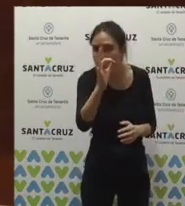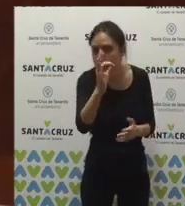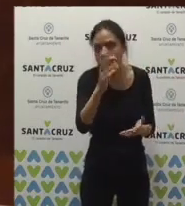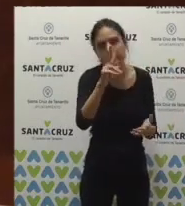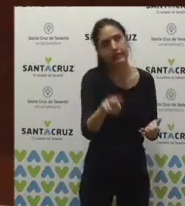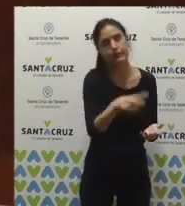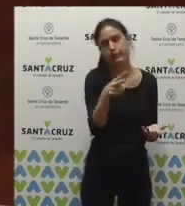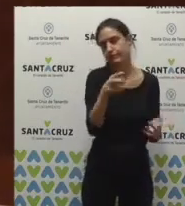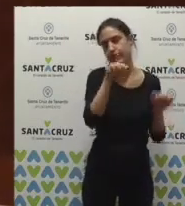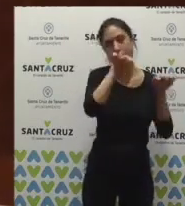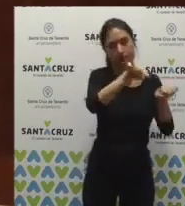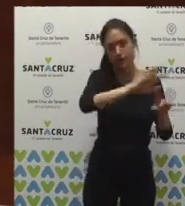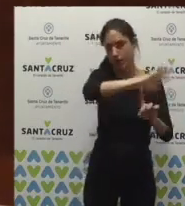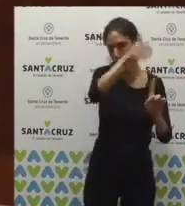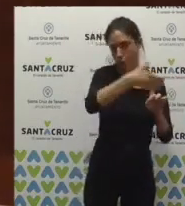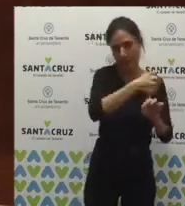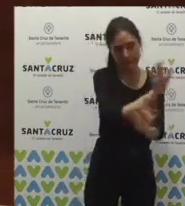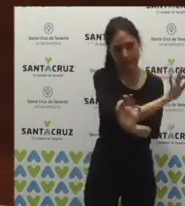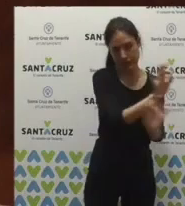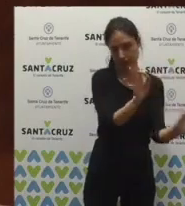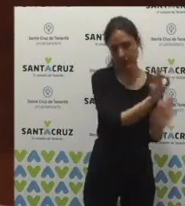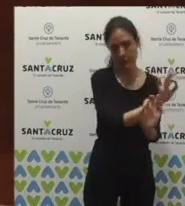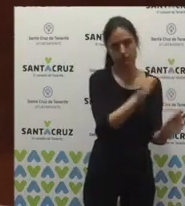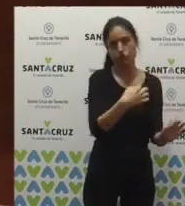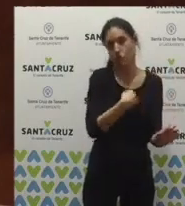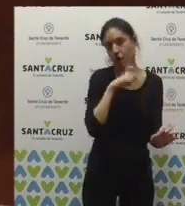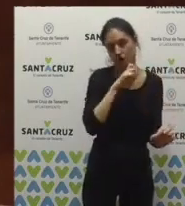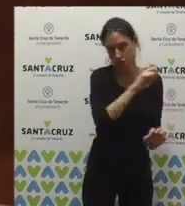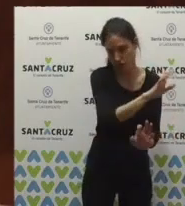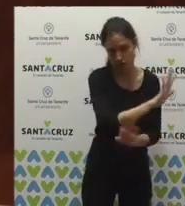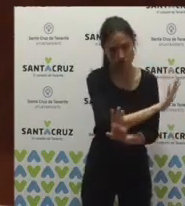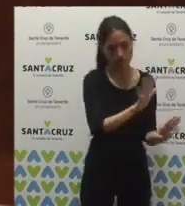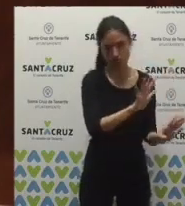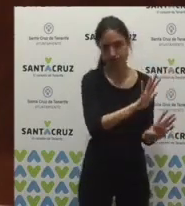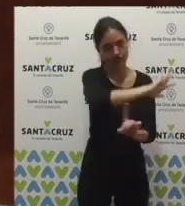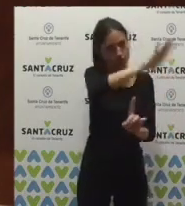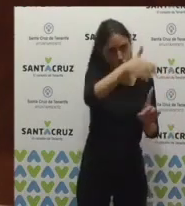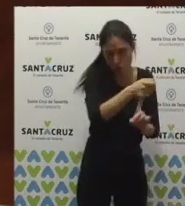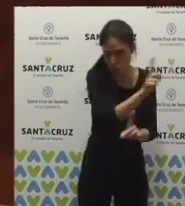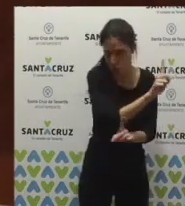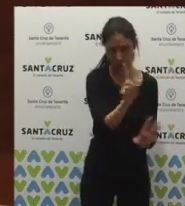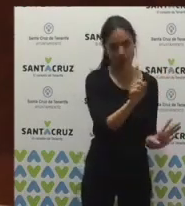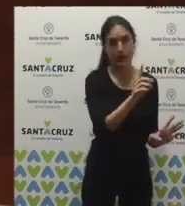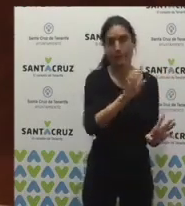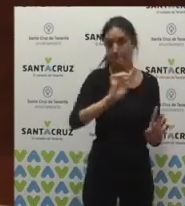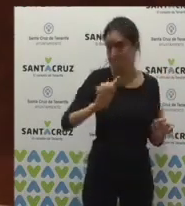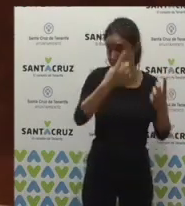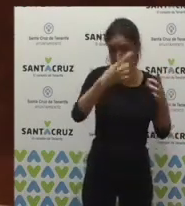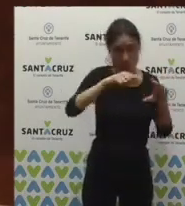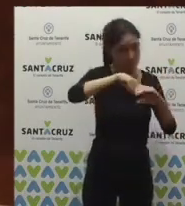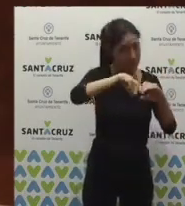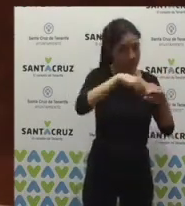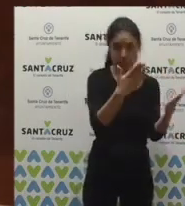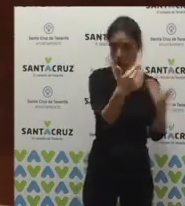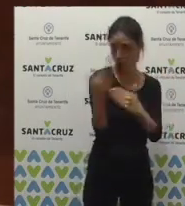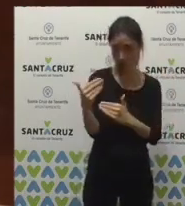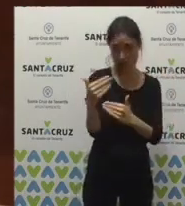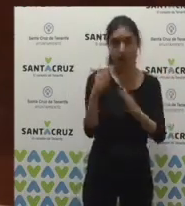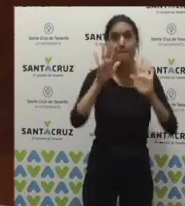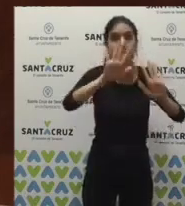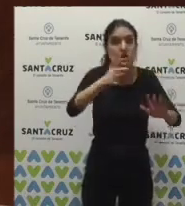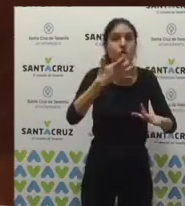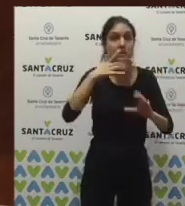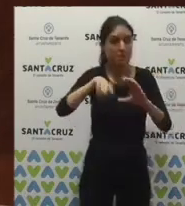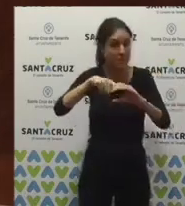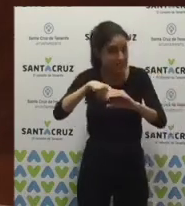encontrar ninguna se lo digo ahora mismo sale usted a buscar una guardería 205 no la encuentra primero no va a ver plaza no va encontrar plazas pero que de